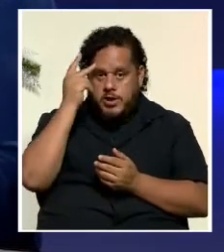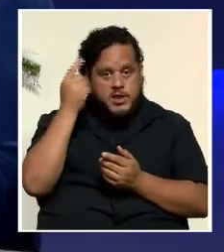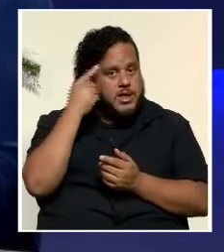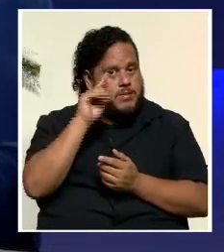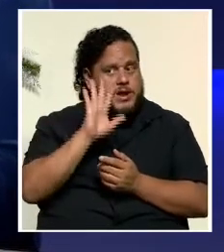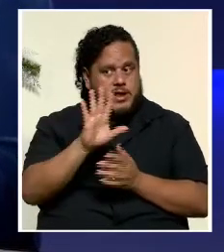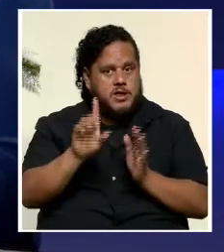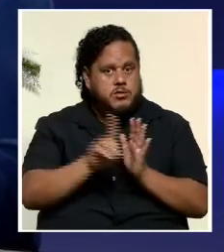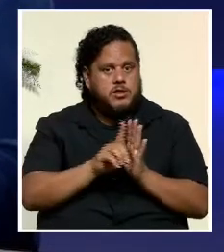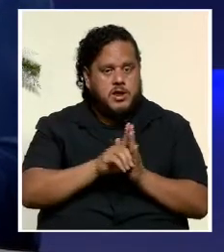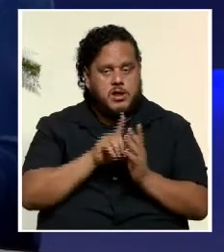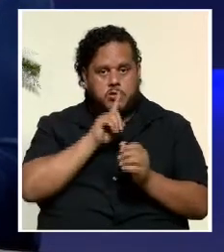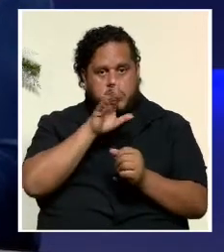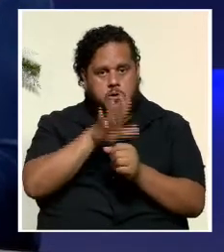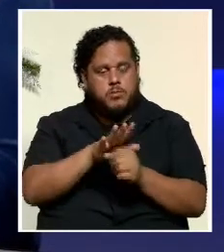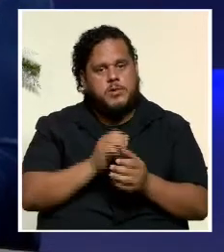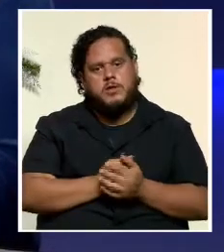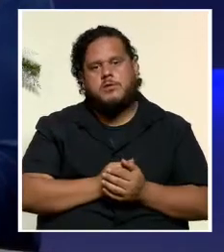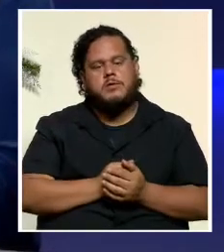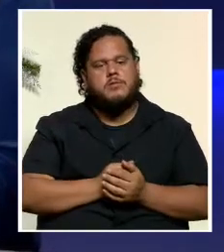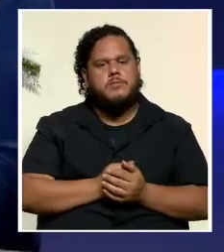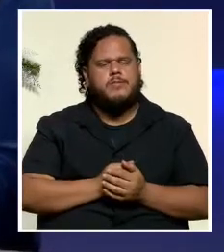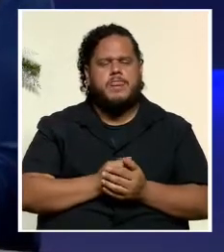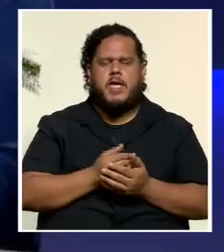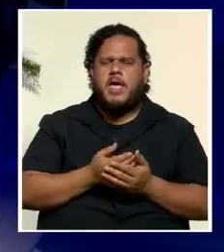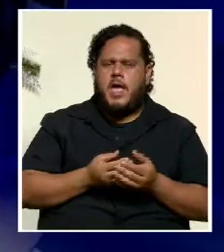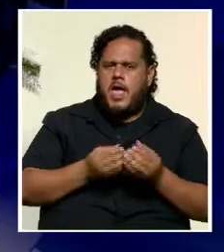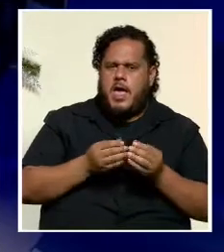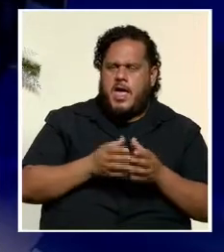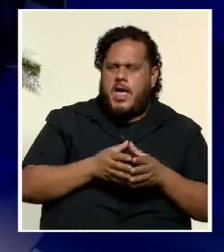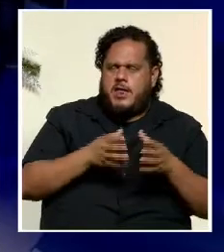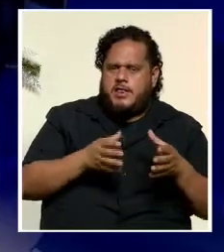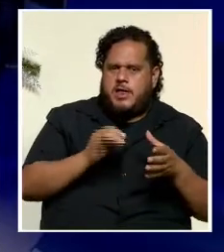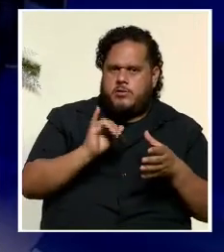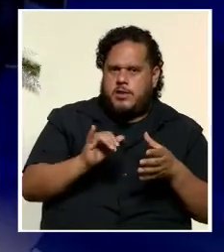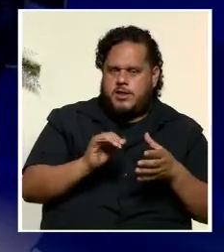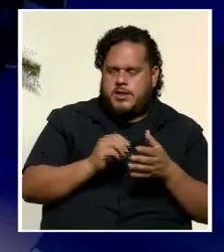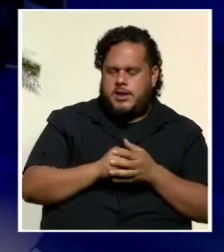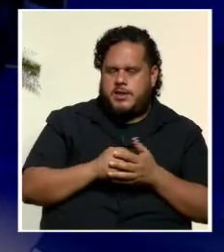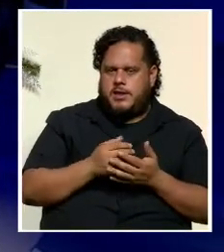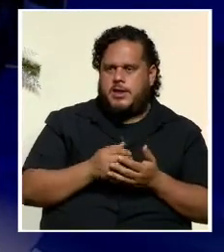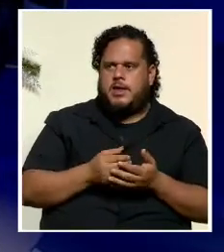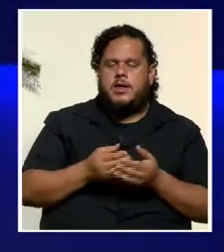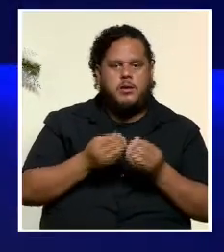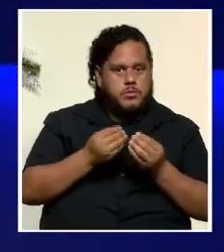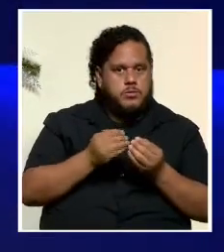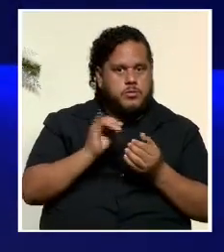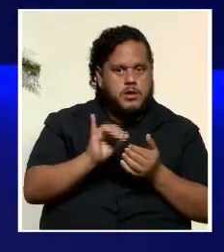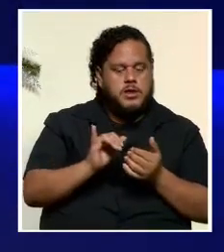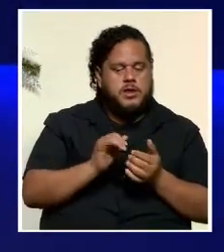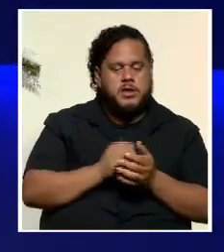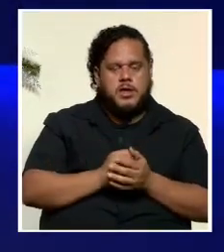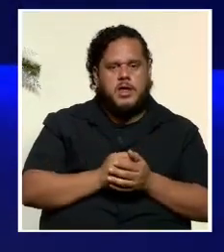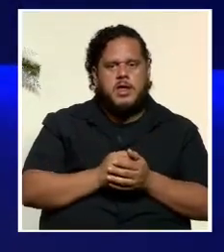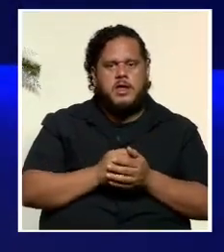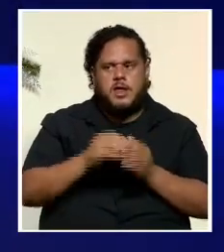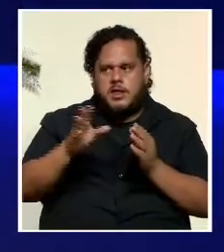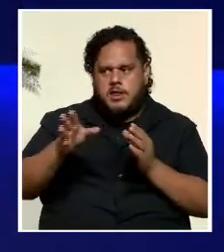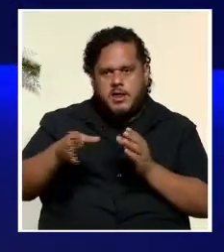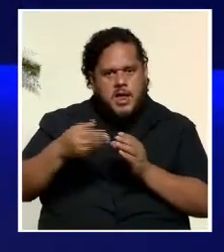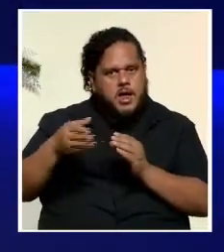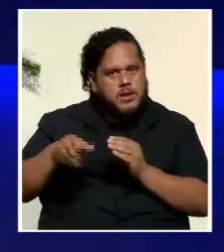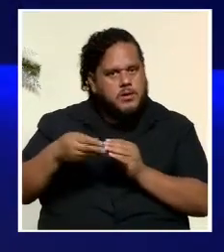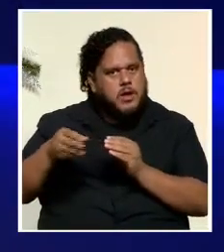sus derechos sean cumplidos. Tanto así, doña Nancy, ahora que lo menciona, tanto así que se ha acuñado un